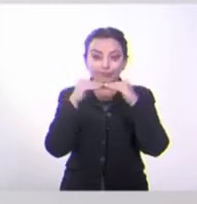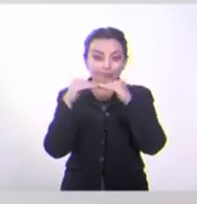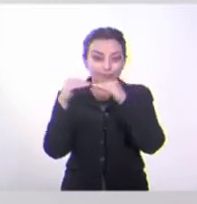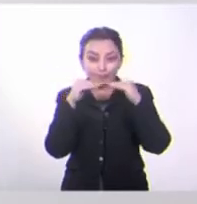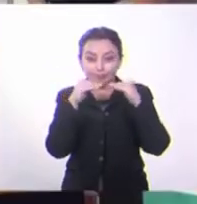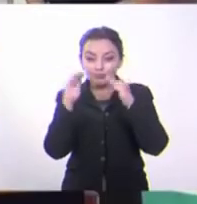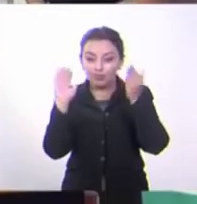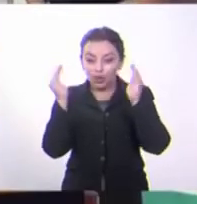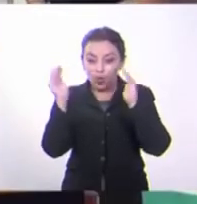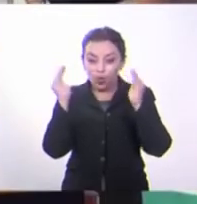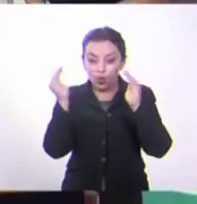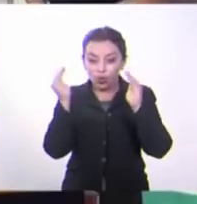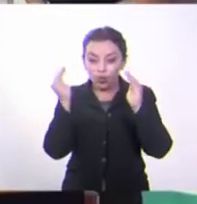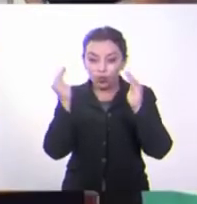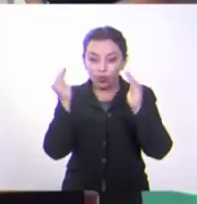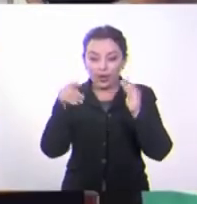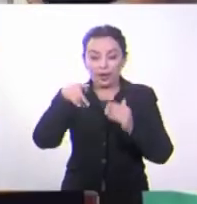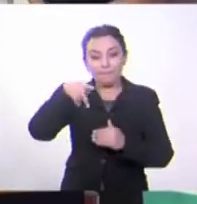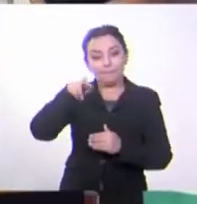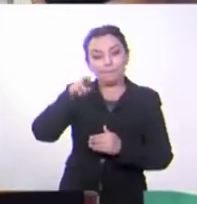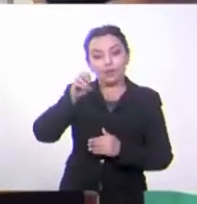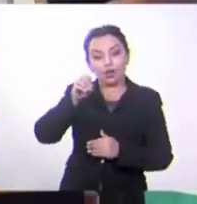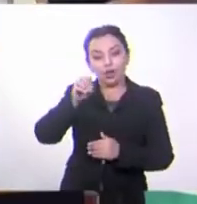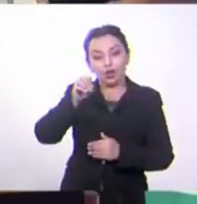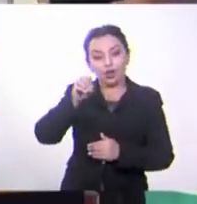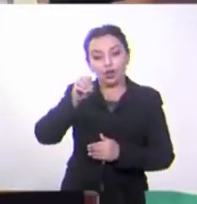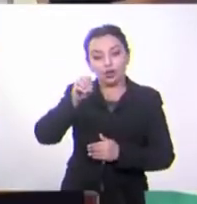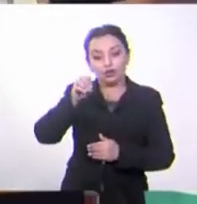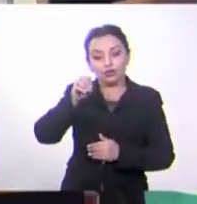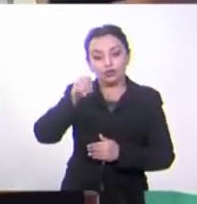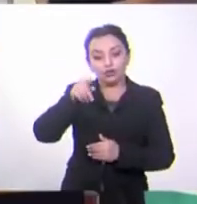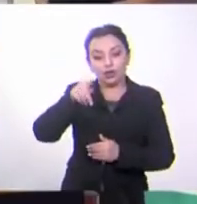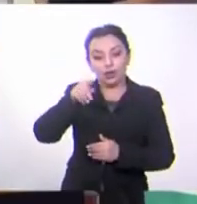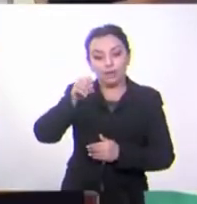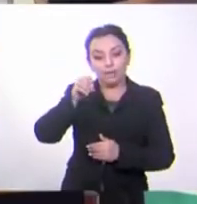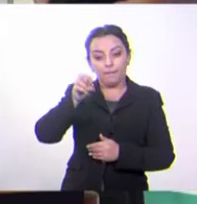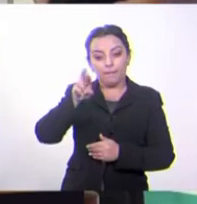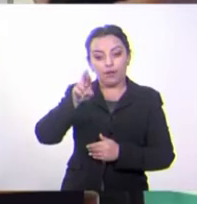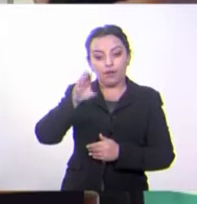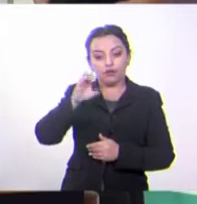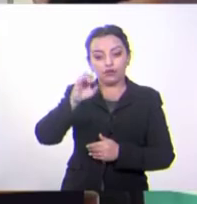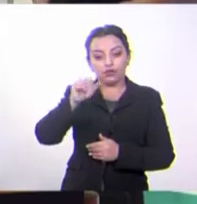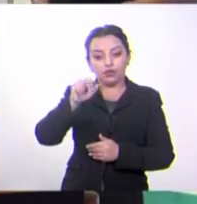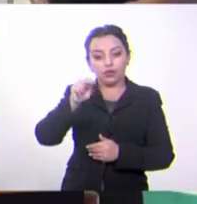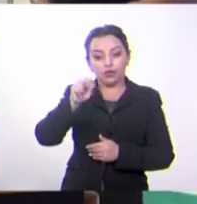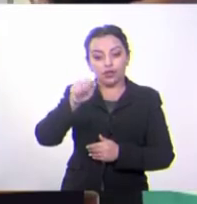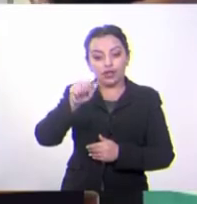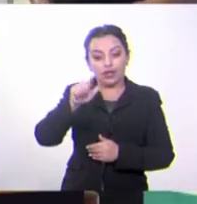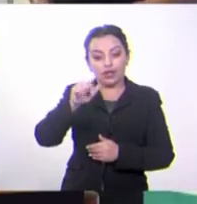la de proporcionalidad. Sí, la razón de proporcionalidad es